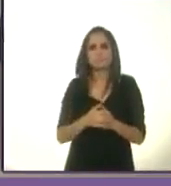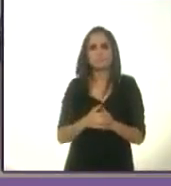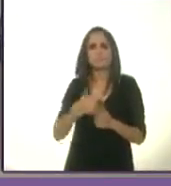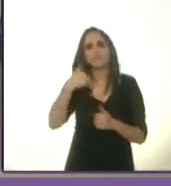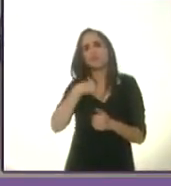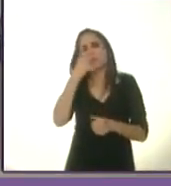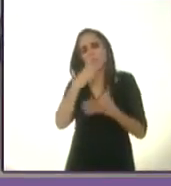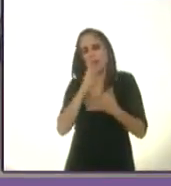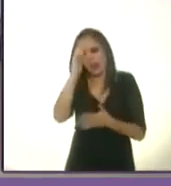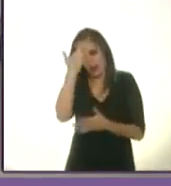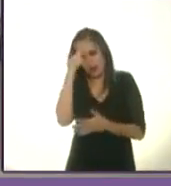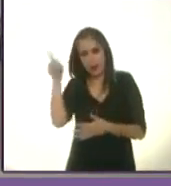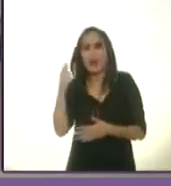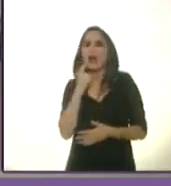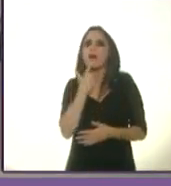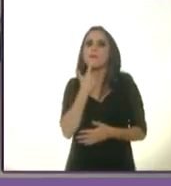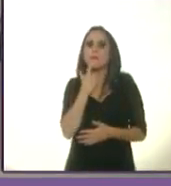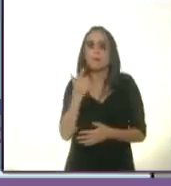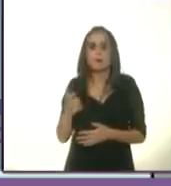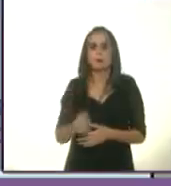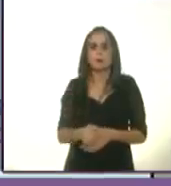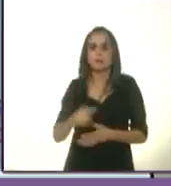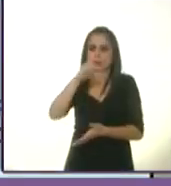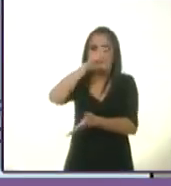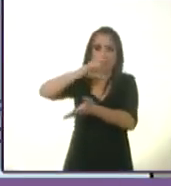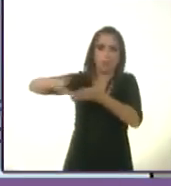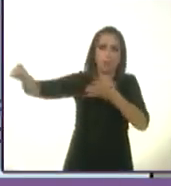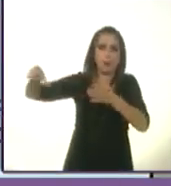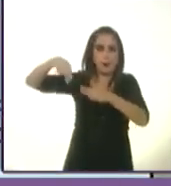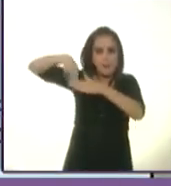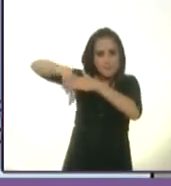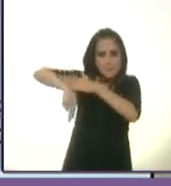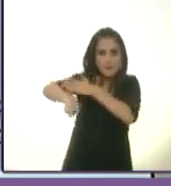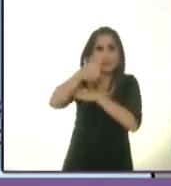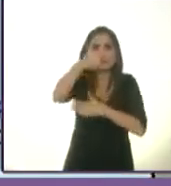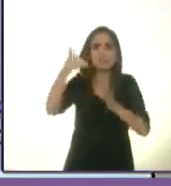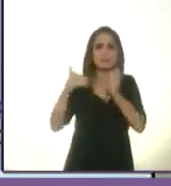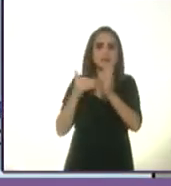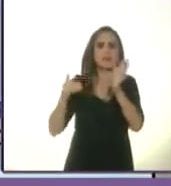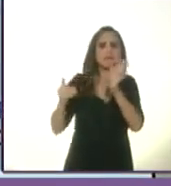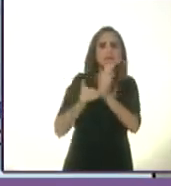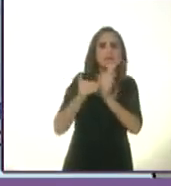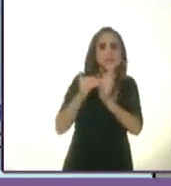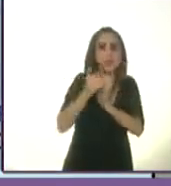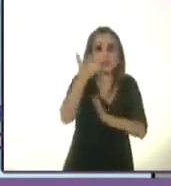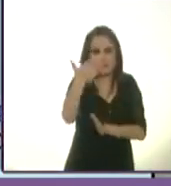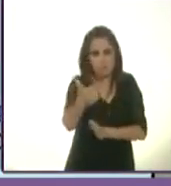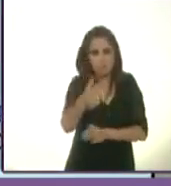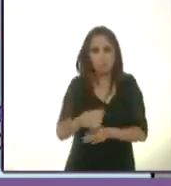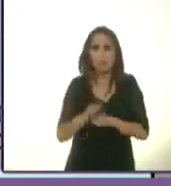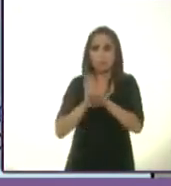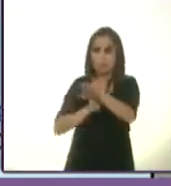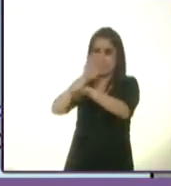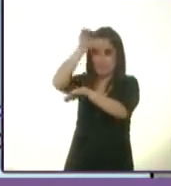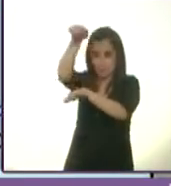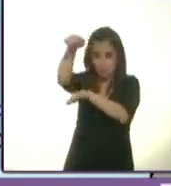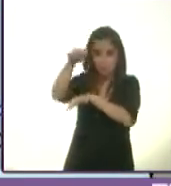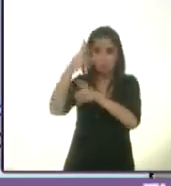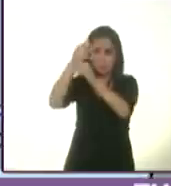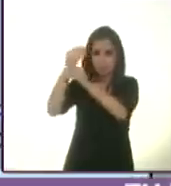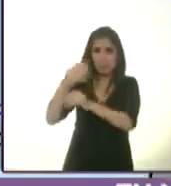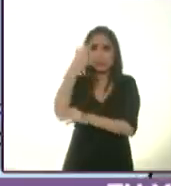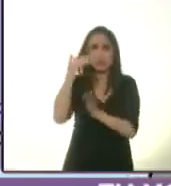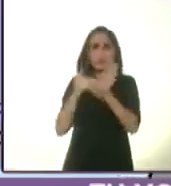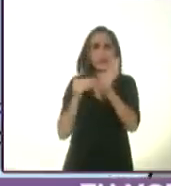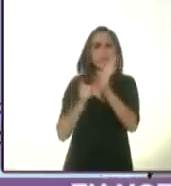recordar que andrés manuel hizo una compra de vagones del metro de 6.000 millones de pesos el segundo piso costó 5 mil millones de pesos